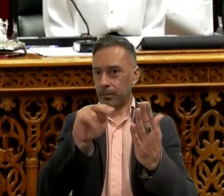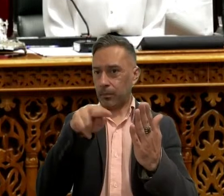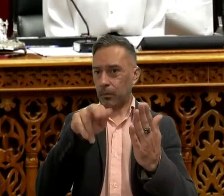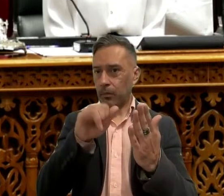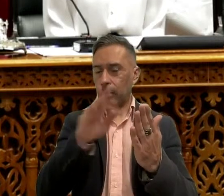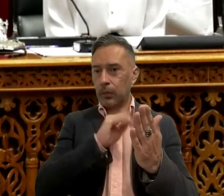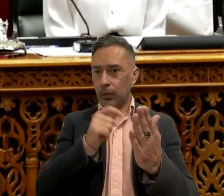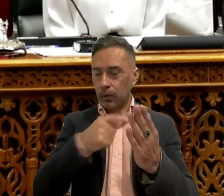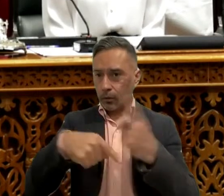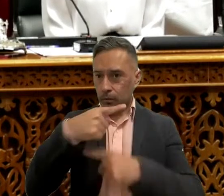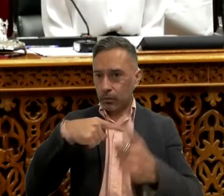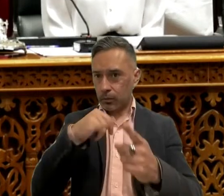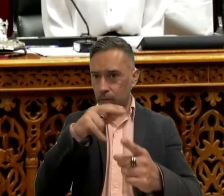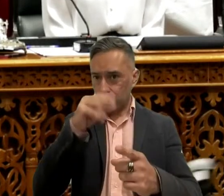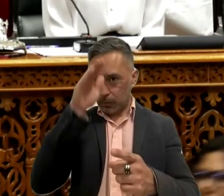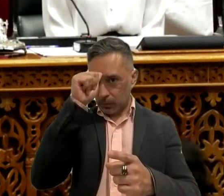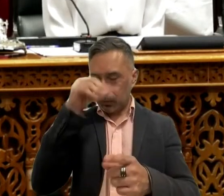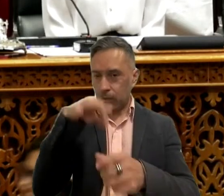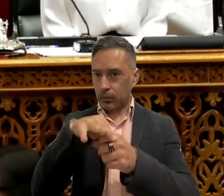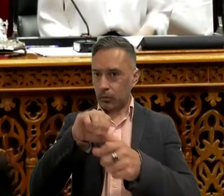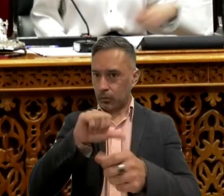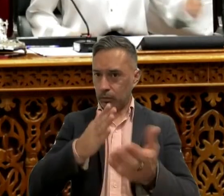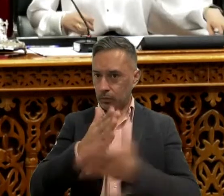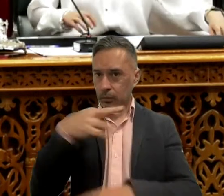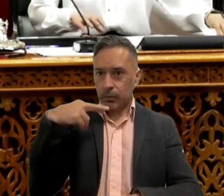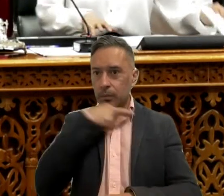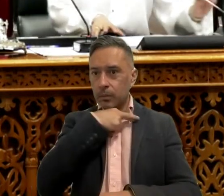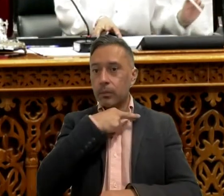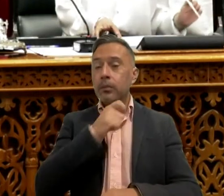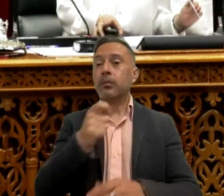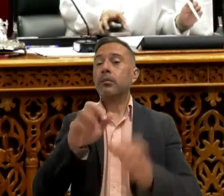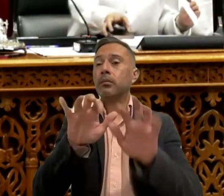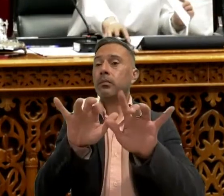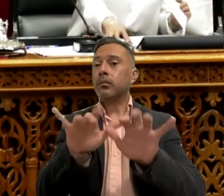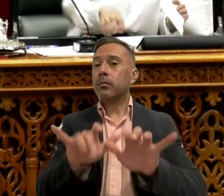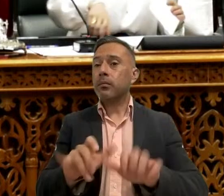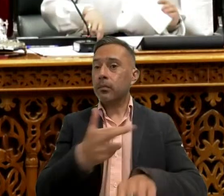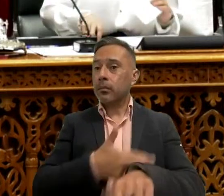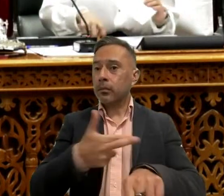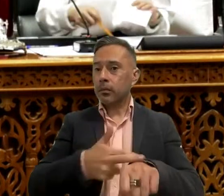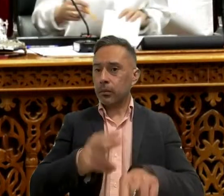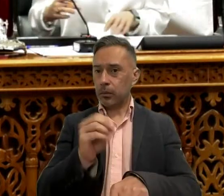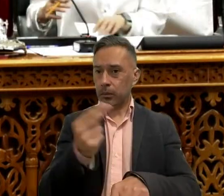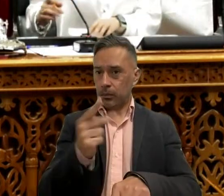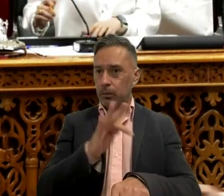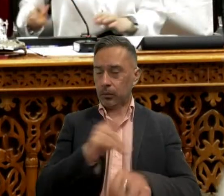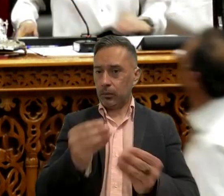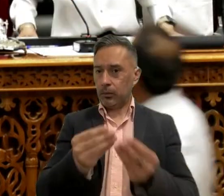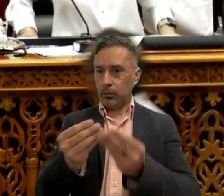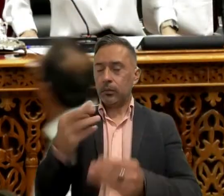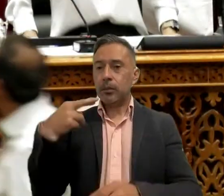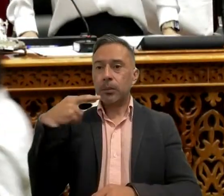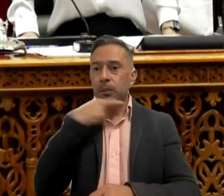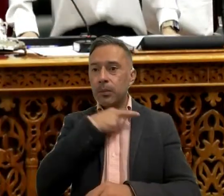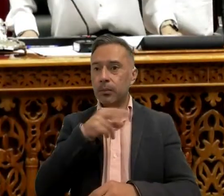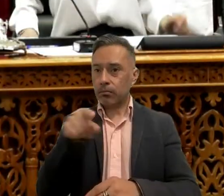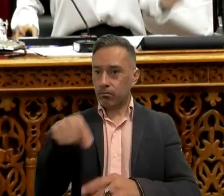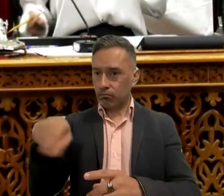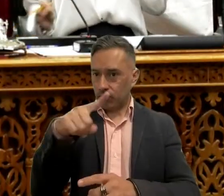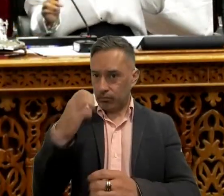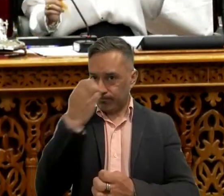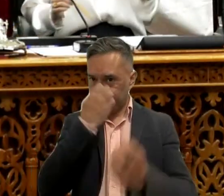resolución y se dispense el trámite de dictamen para llevar a cabo de inmediato su análisis